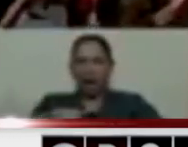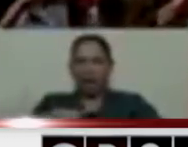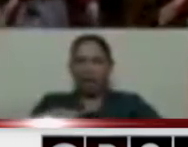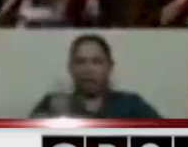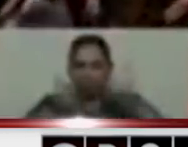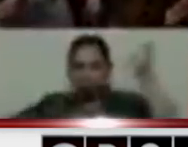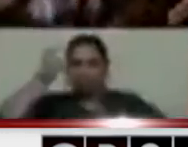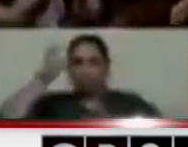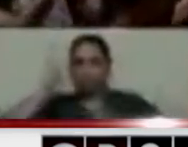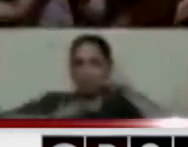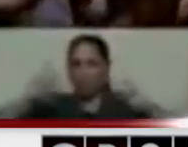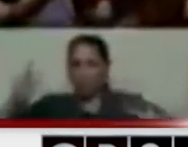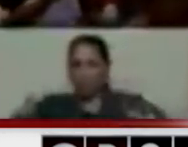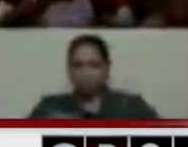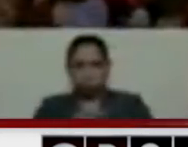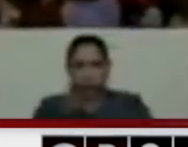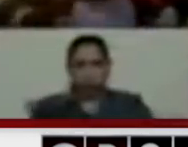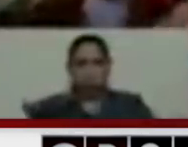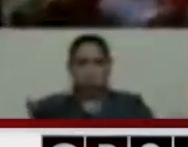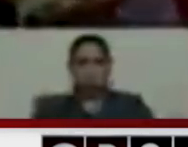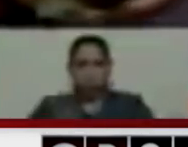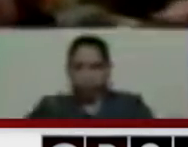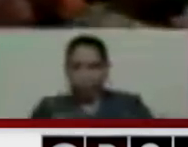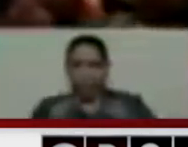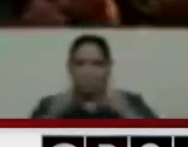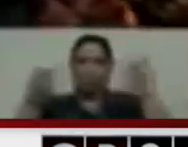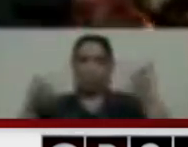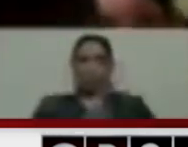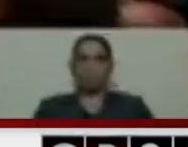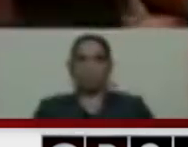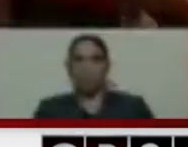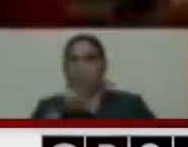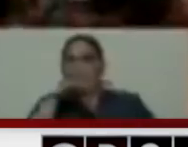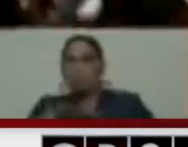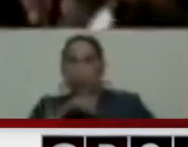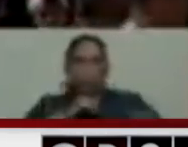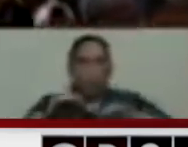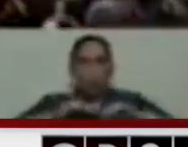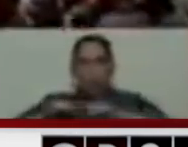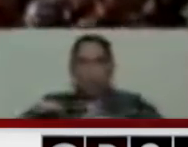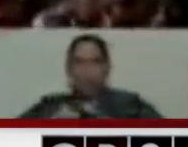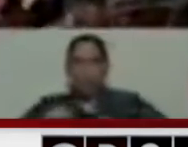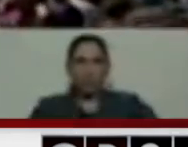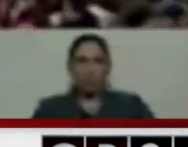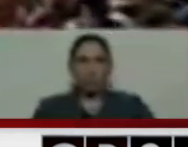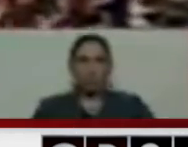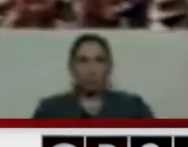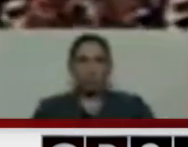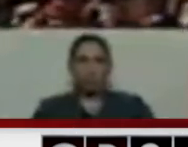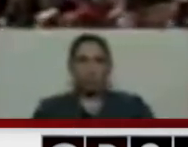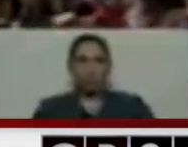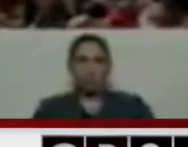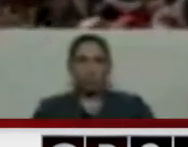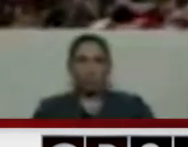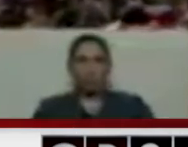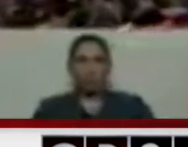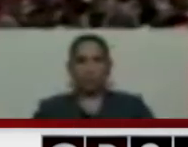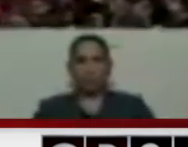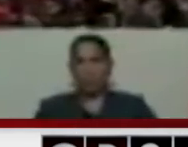armas. Ustedes son los responsables, los militares del país, de enfrentar a esos asesinos, a los colectivos asesinos, y a los grupos que están